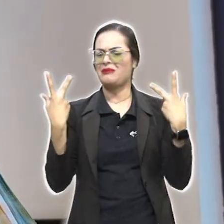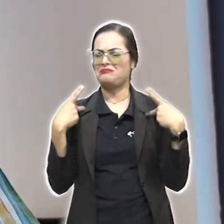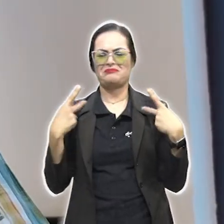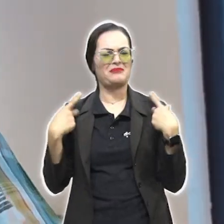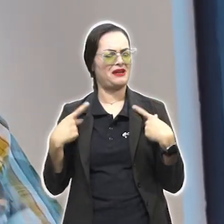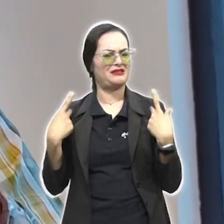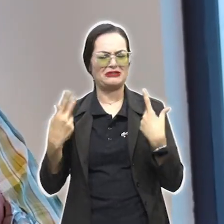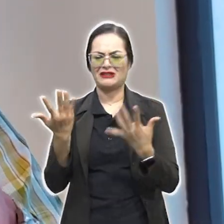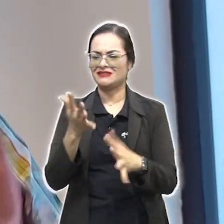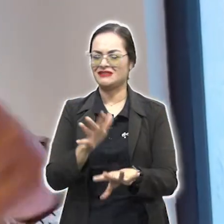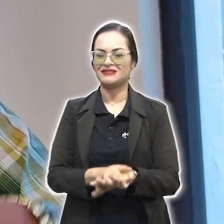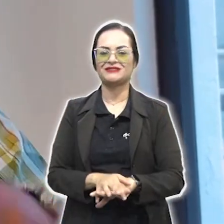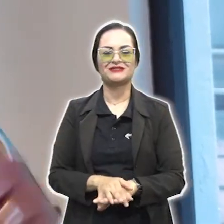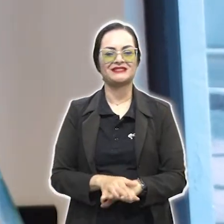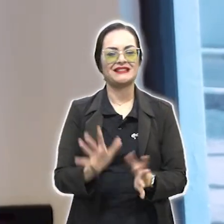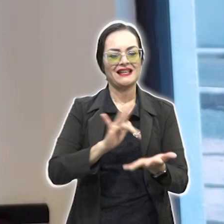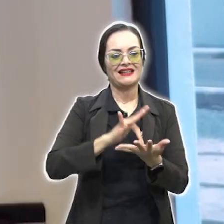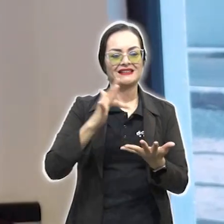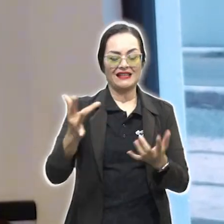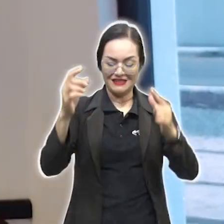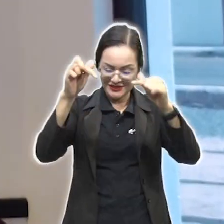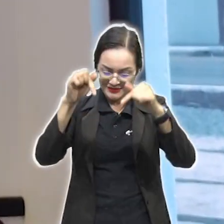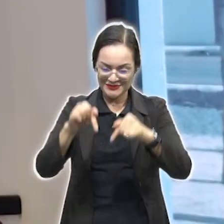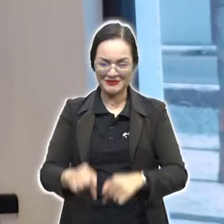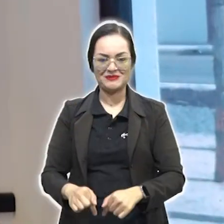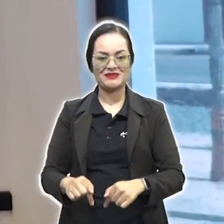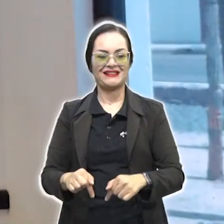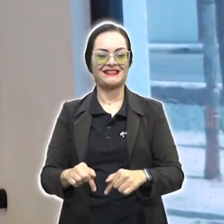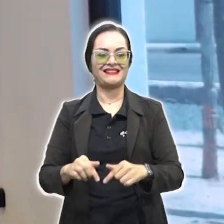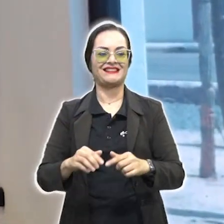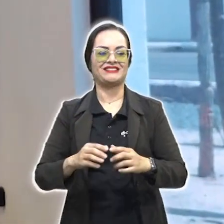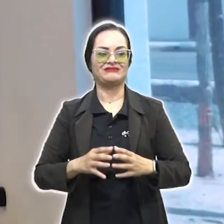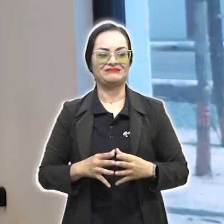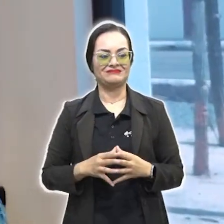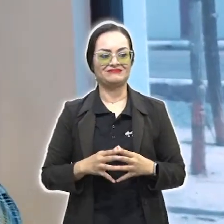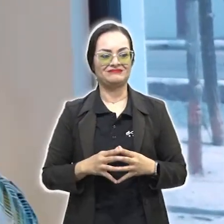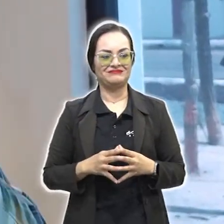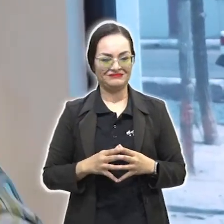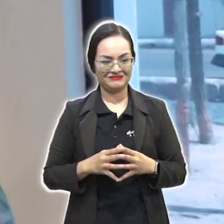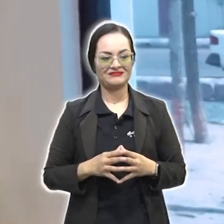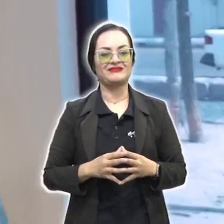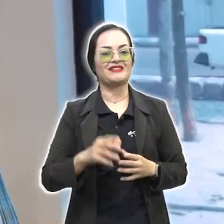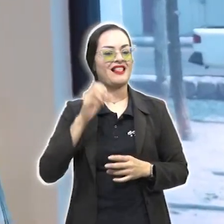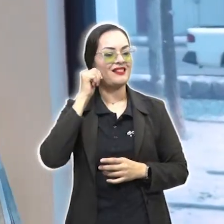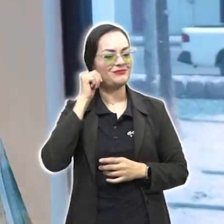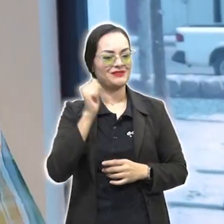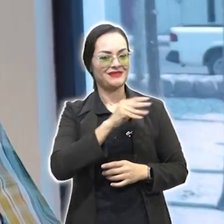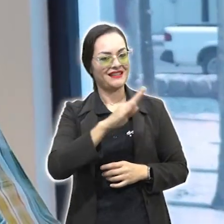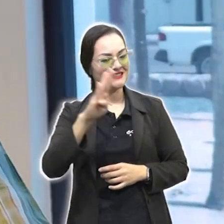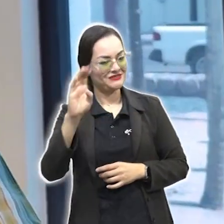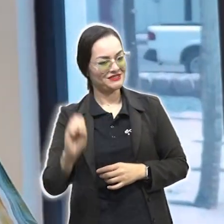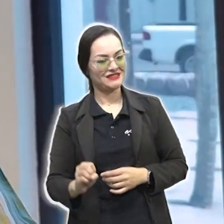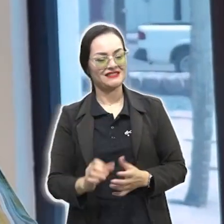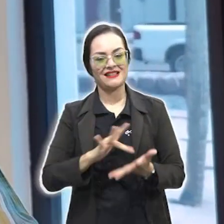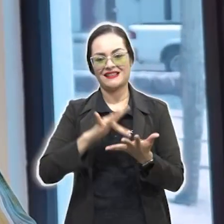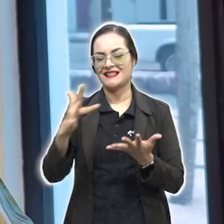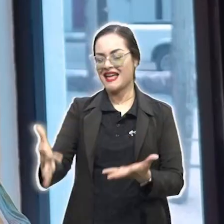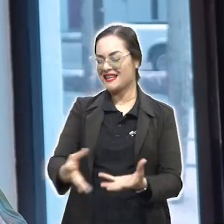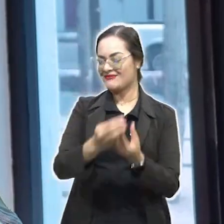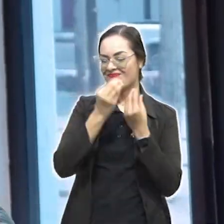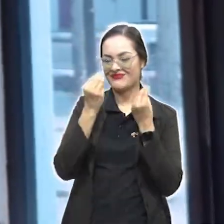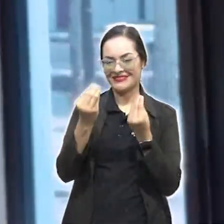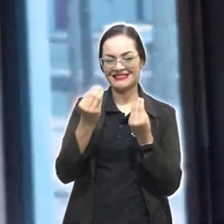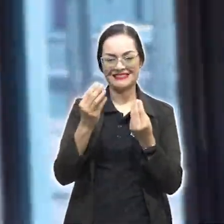de la hora del rancho. Es un placer tenerlos aquí en el programa en vivo desde La Paz, Baja California Sur. Muchísimas gracias y